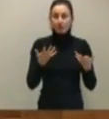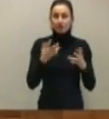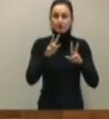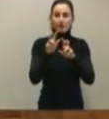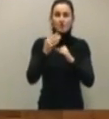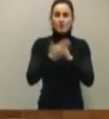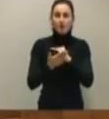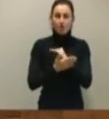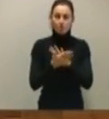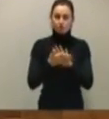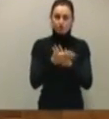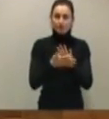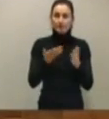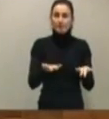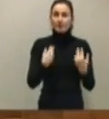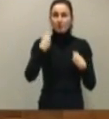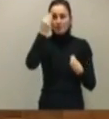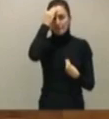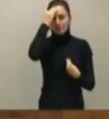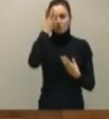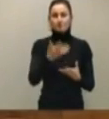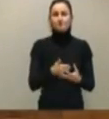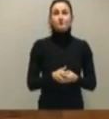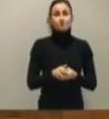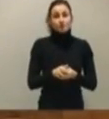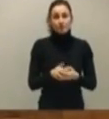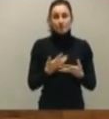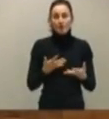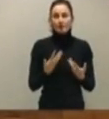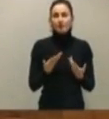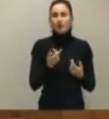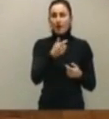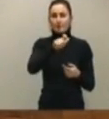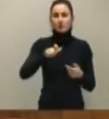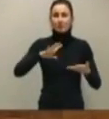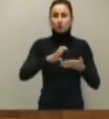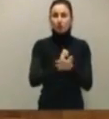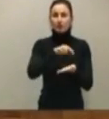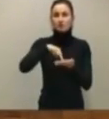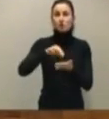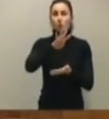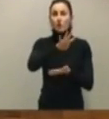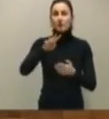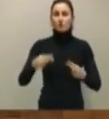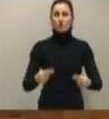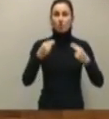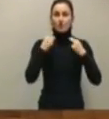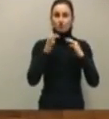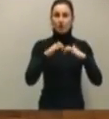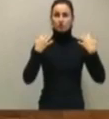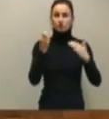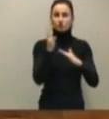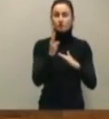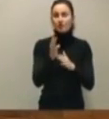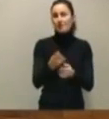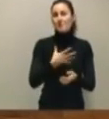de plazos. Creo que, en fin, ninguno de los que están aquí en esta Cámara, de los 44 diputados, me puede dar